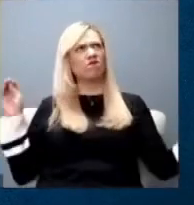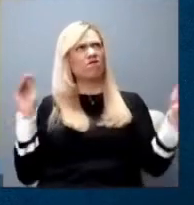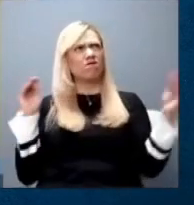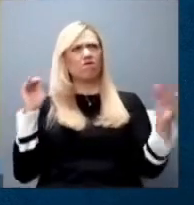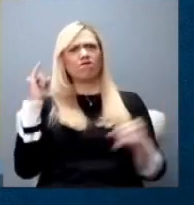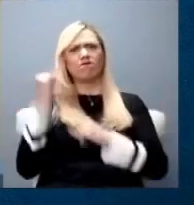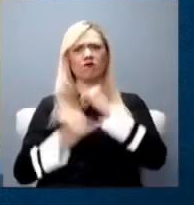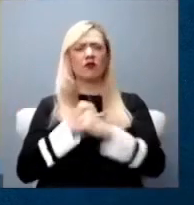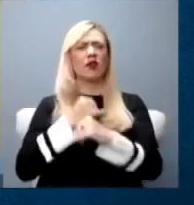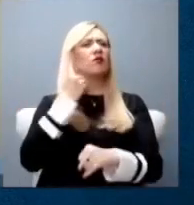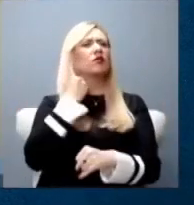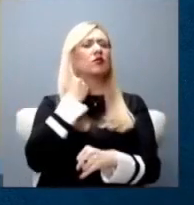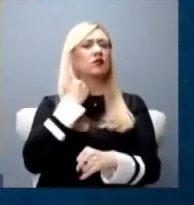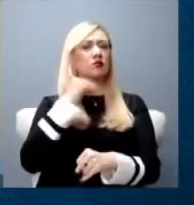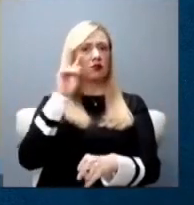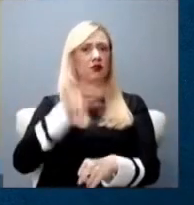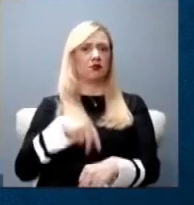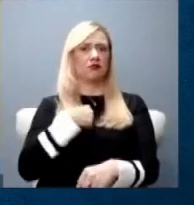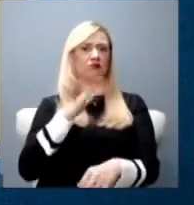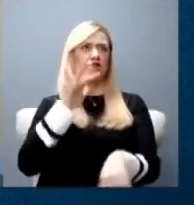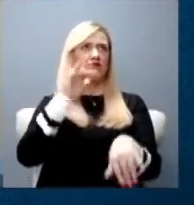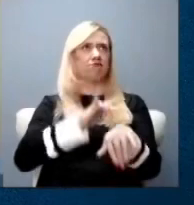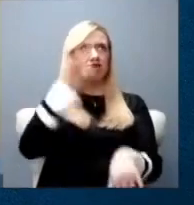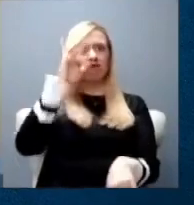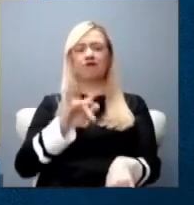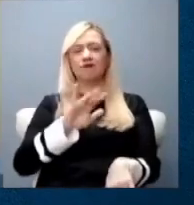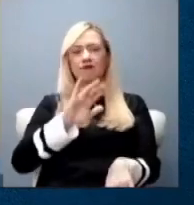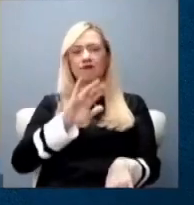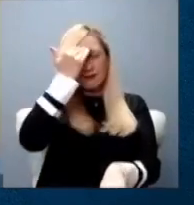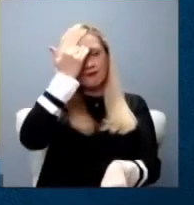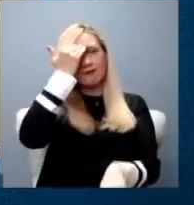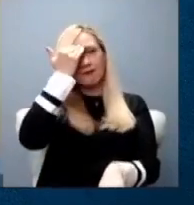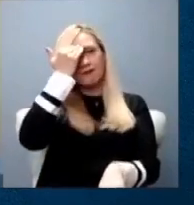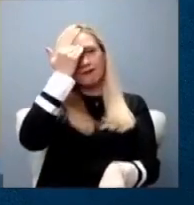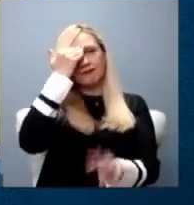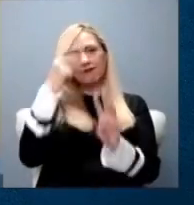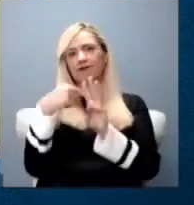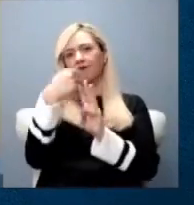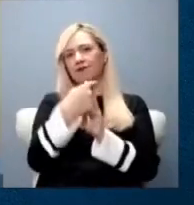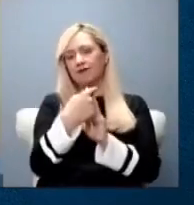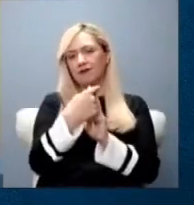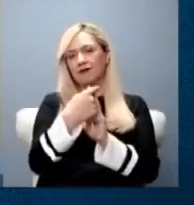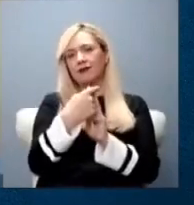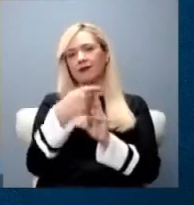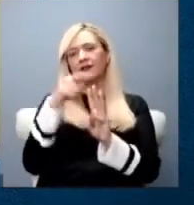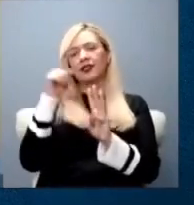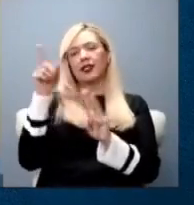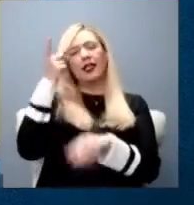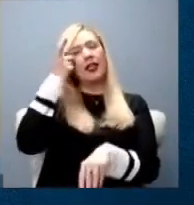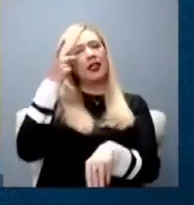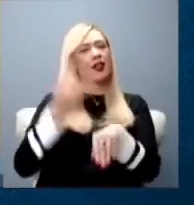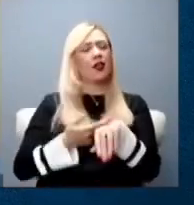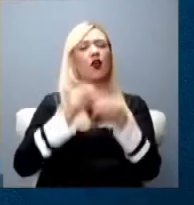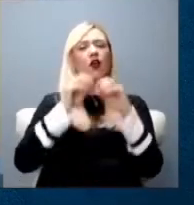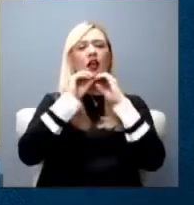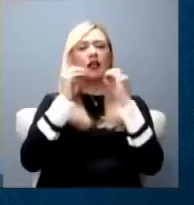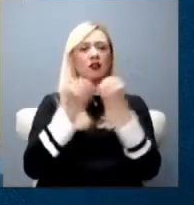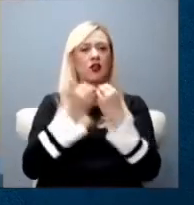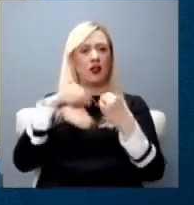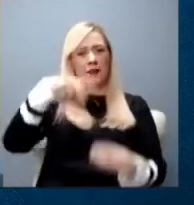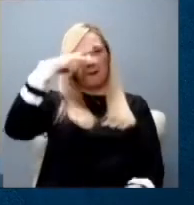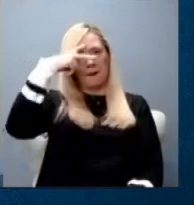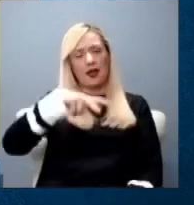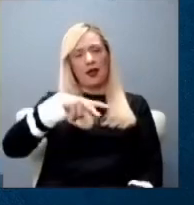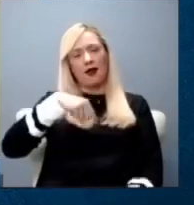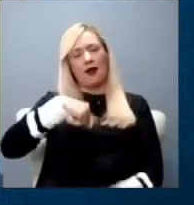de derechos humanos, nos permite tres cosas. Parafraseando a Juan Carlos Gutiérrez, director de una organización Ideas en México,